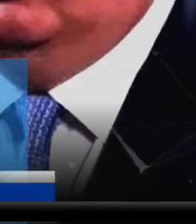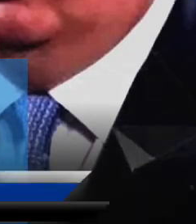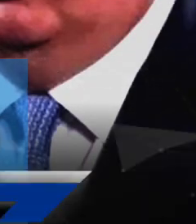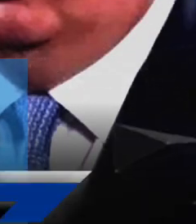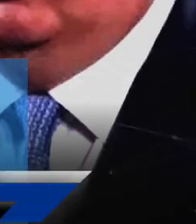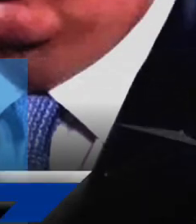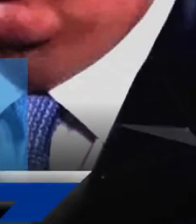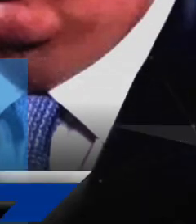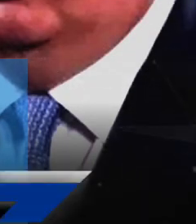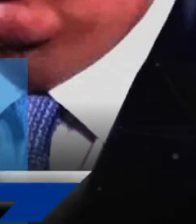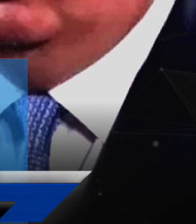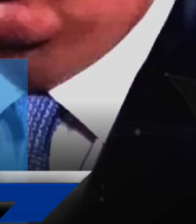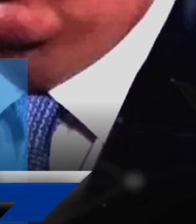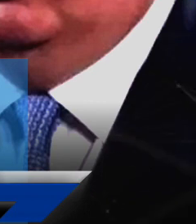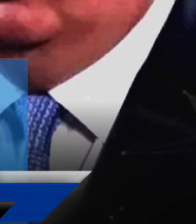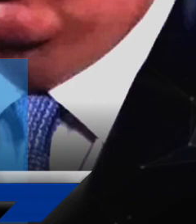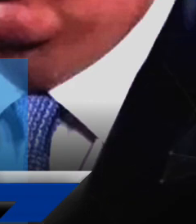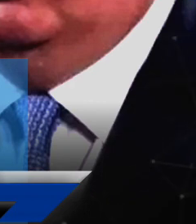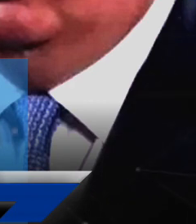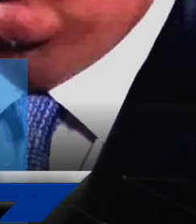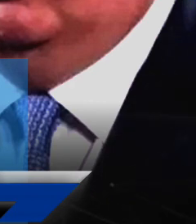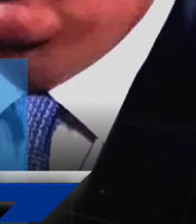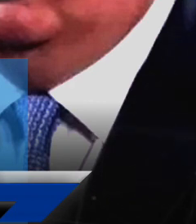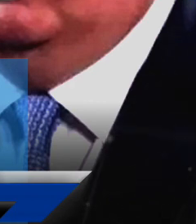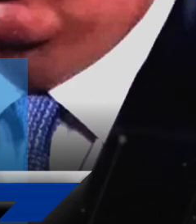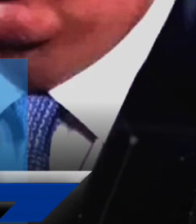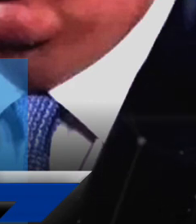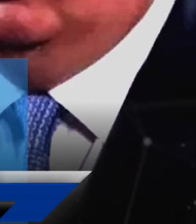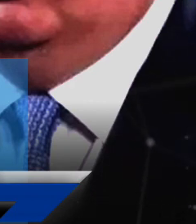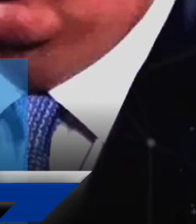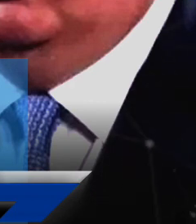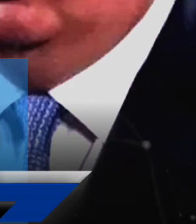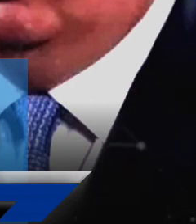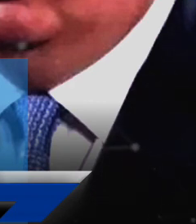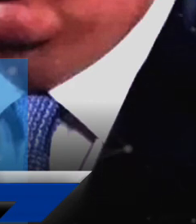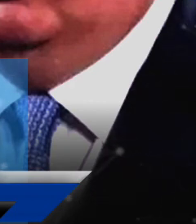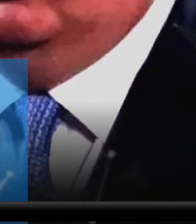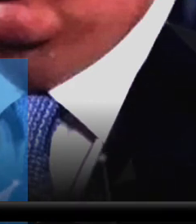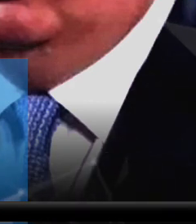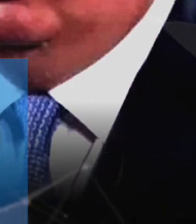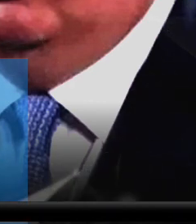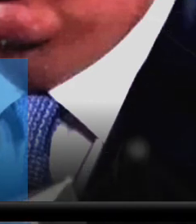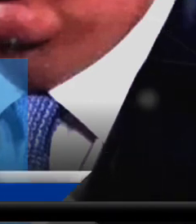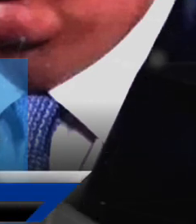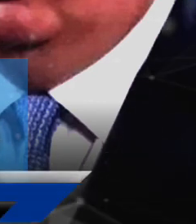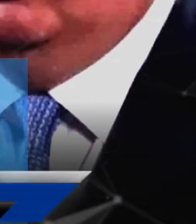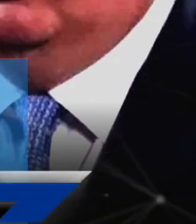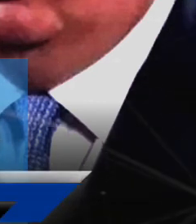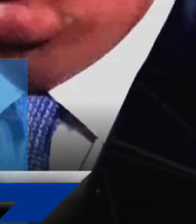Ya estás informado. No olvides darle like a este video, comparte y suscríbete a Escucha Diario.